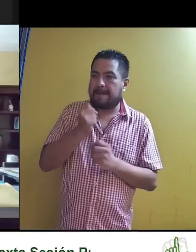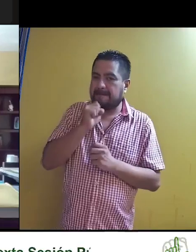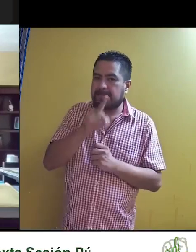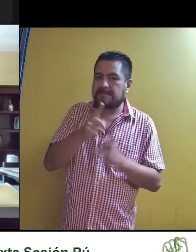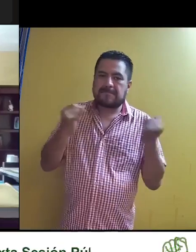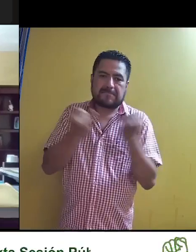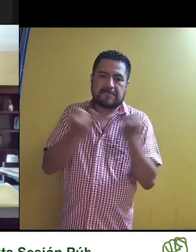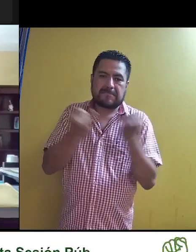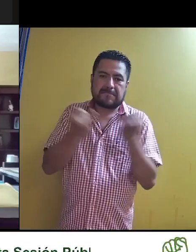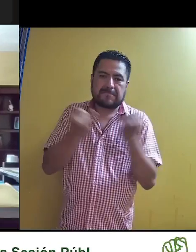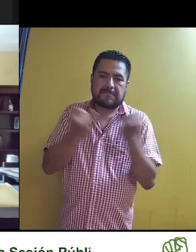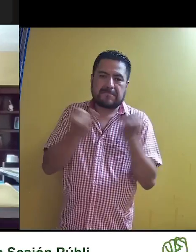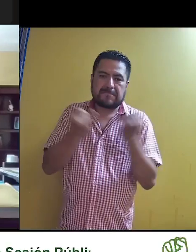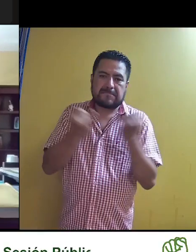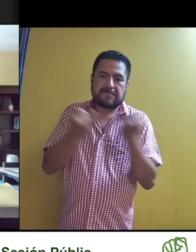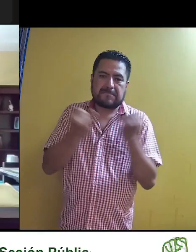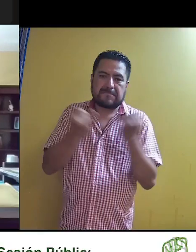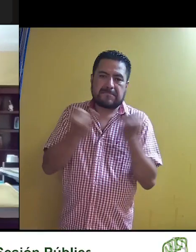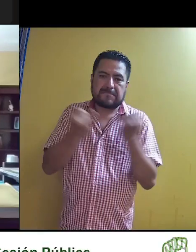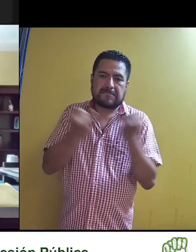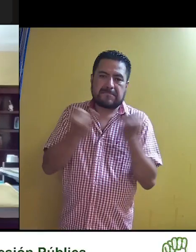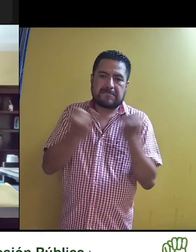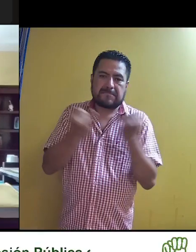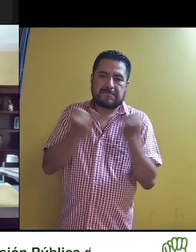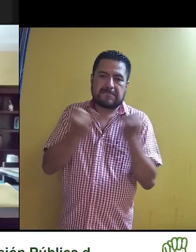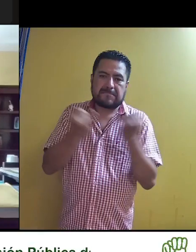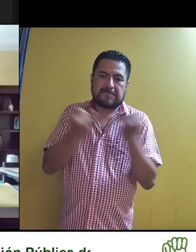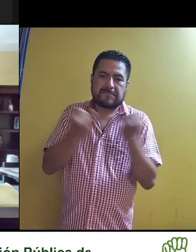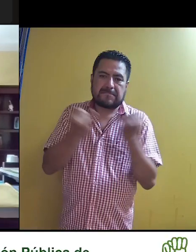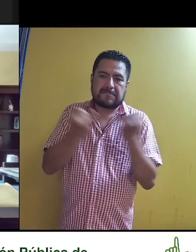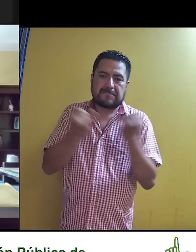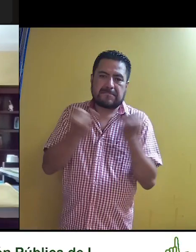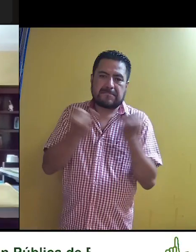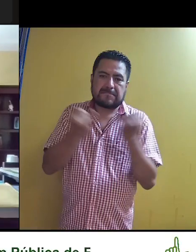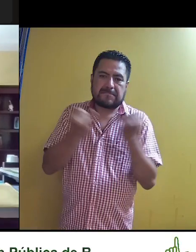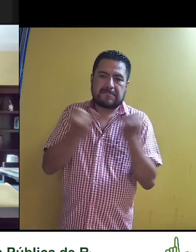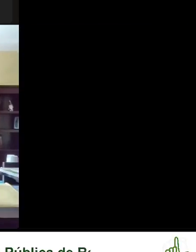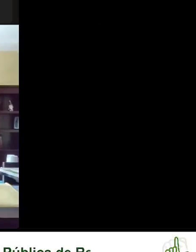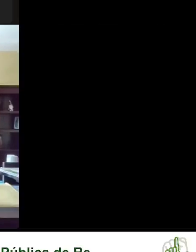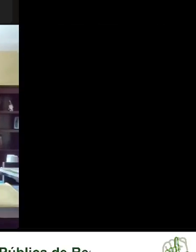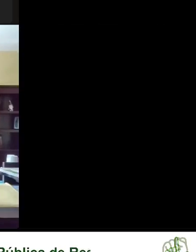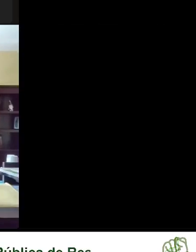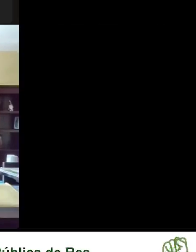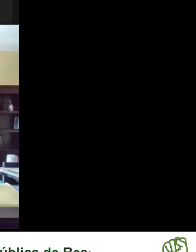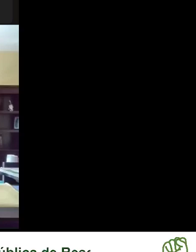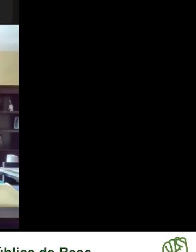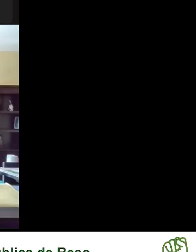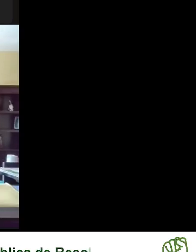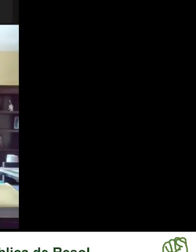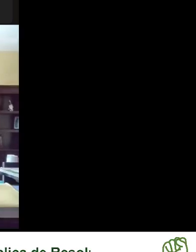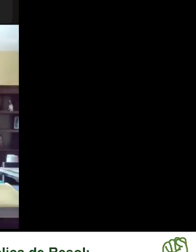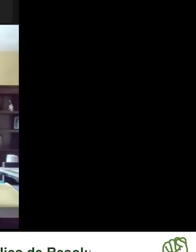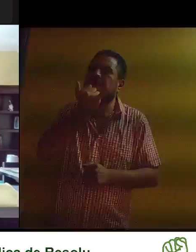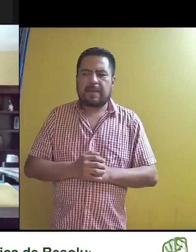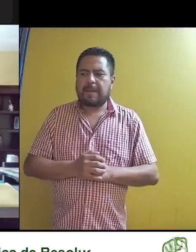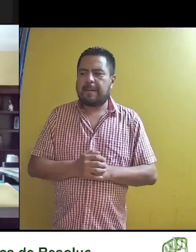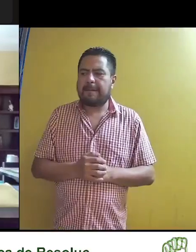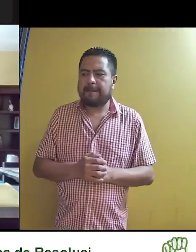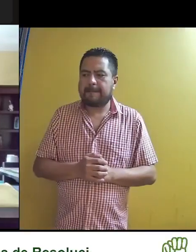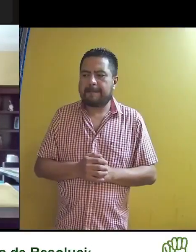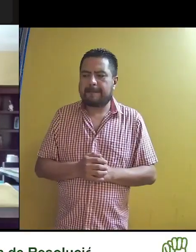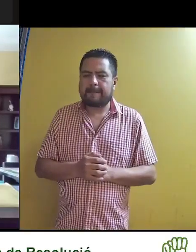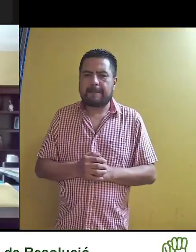cuentas, dio como resultado que la resolución esté de manera incorrecta,